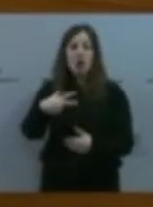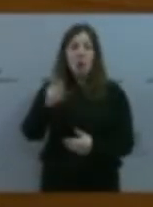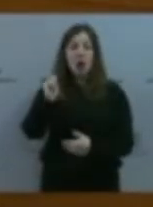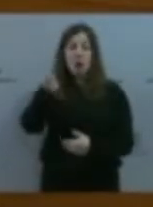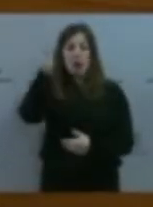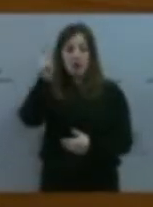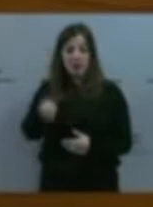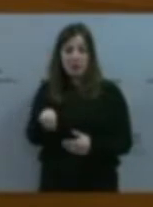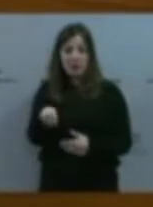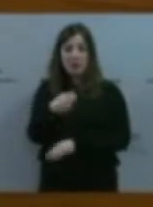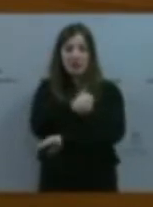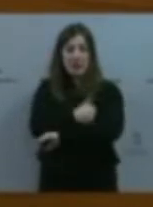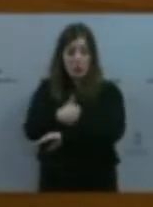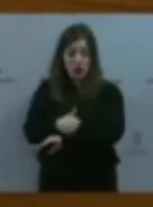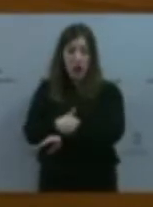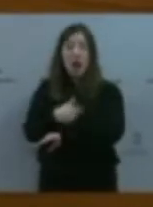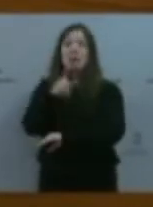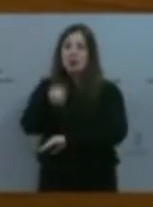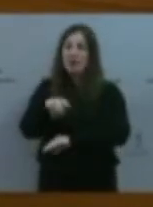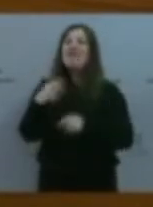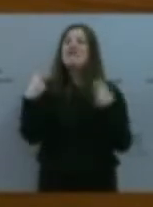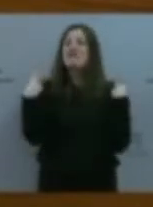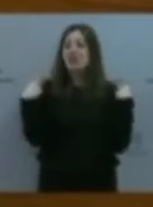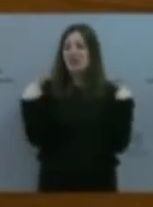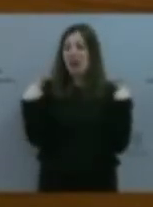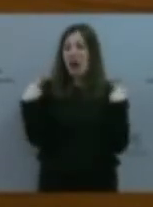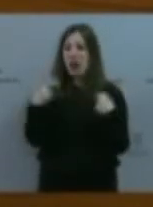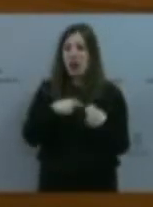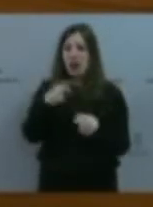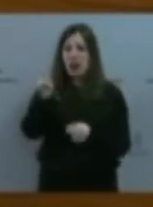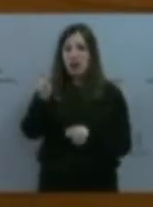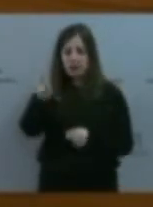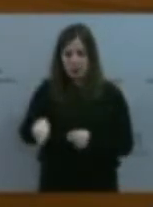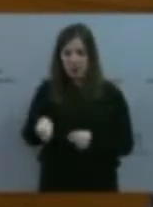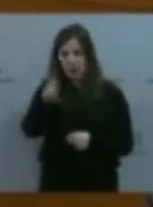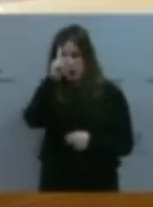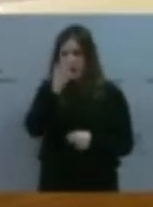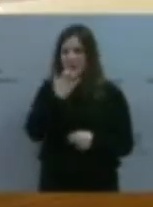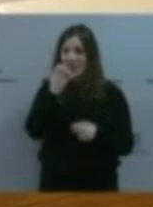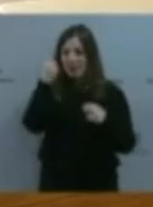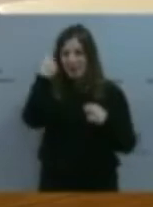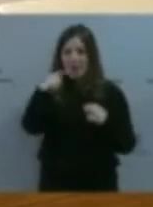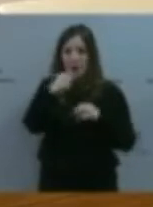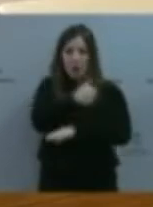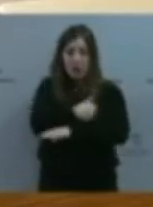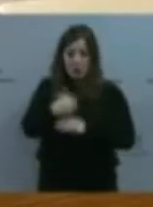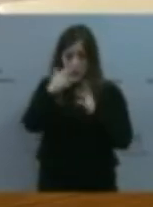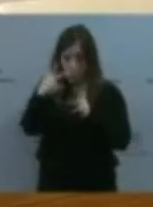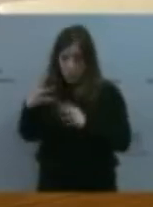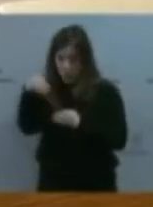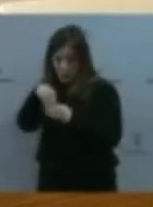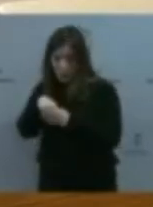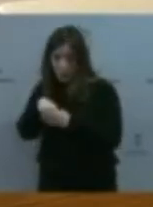Ripa, no sé si sabía que en el Tribunal de Cuentas hay Fiscalía. Quiero decir que con esto de llevarle, a mí me pareció un